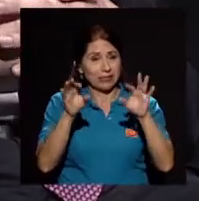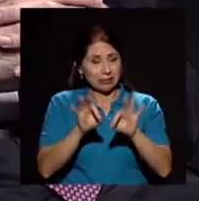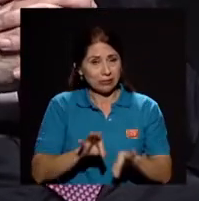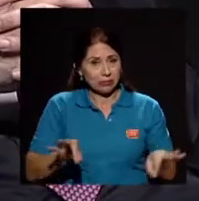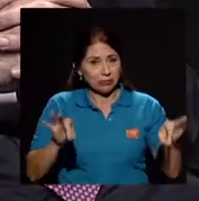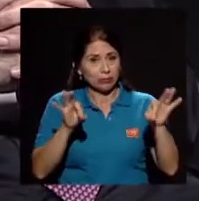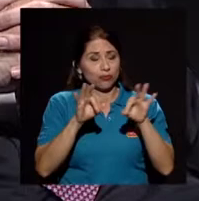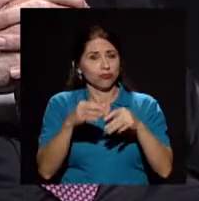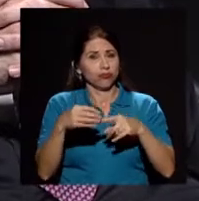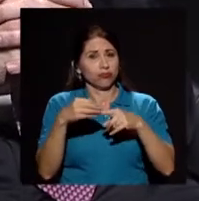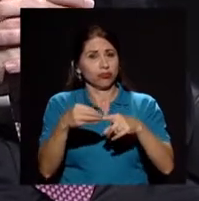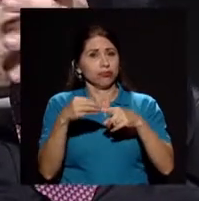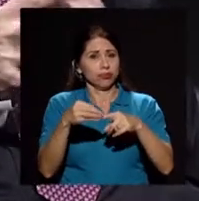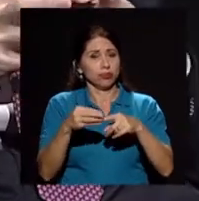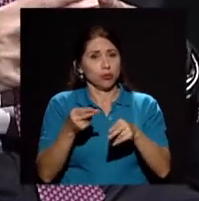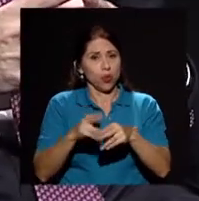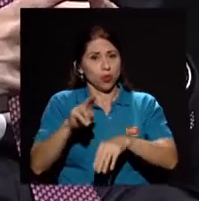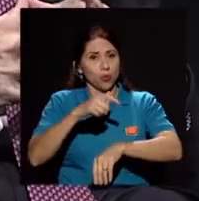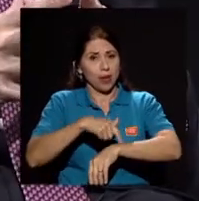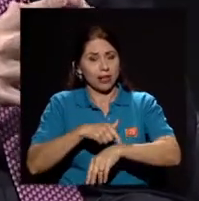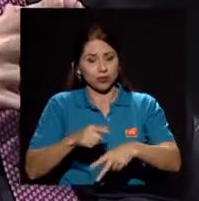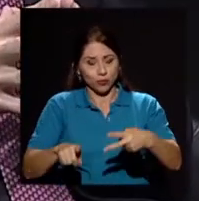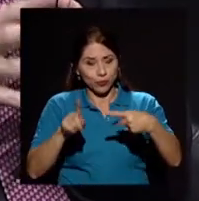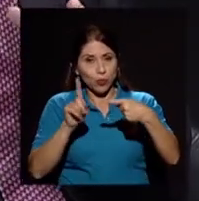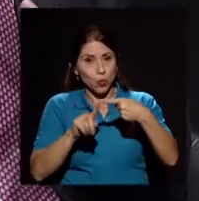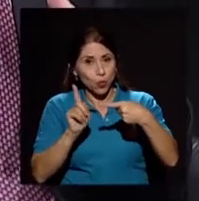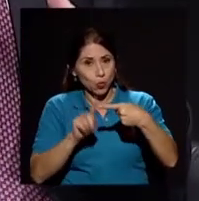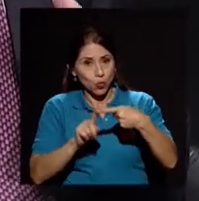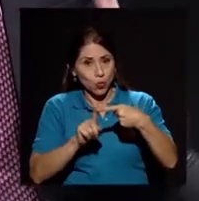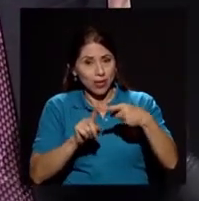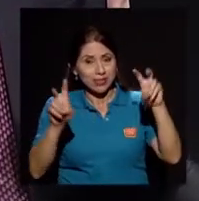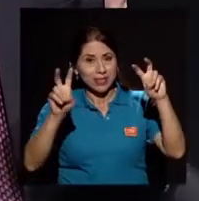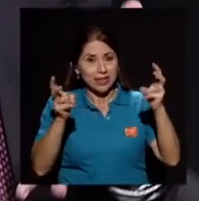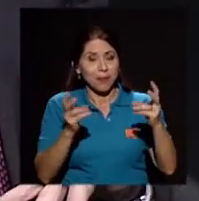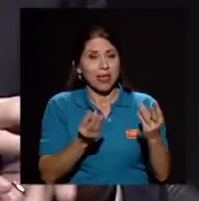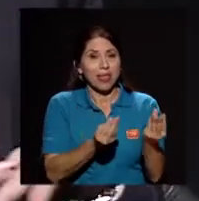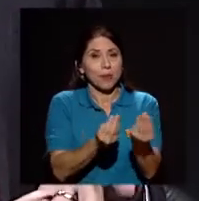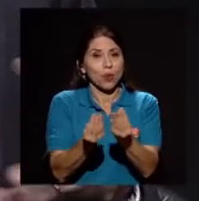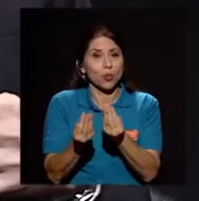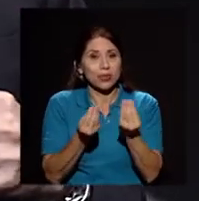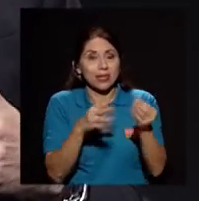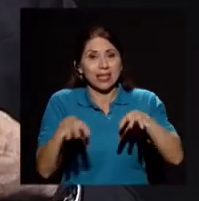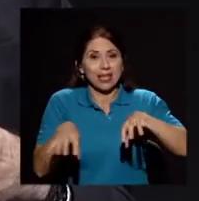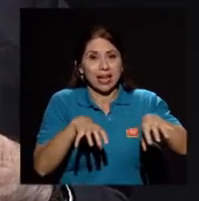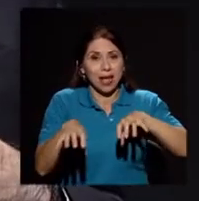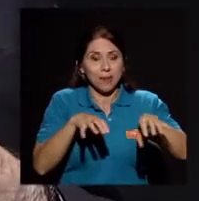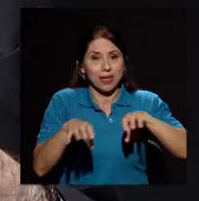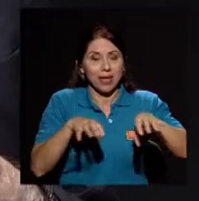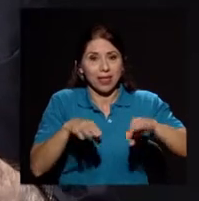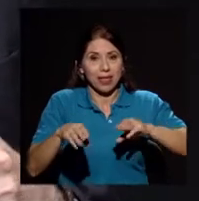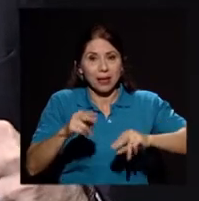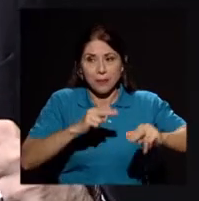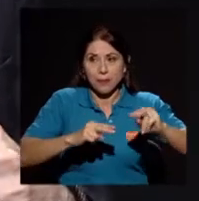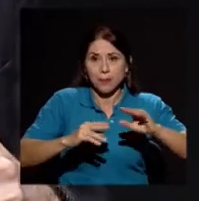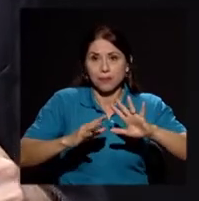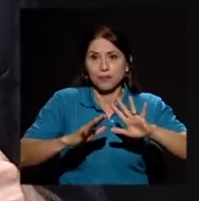en el corto plazo uno es el tema de productividad y dinámica del mercado laboral